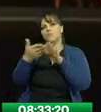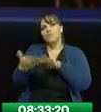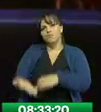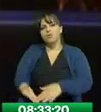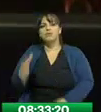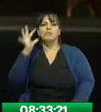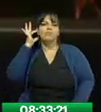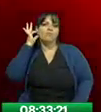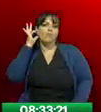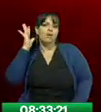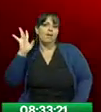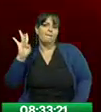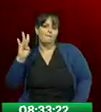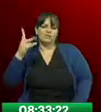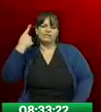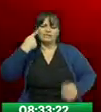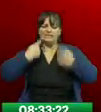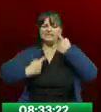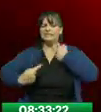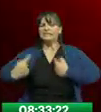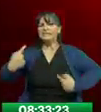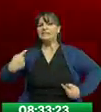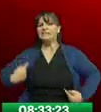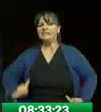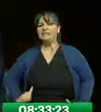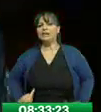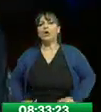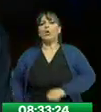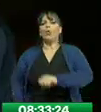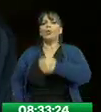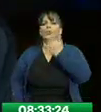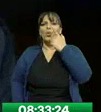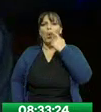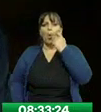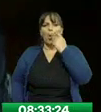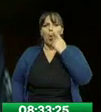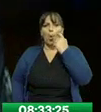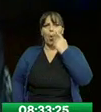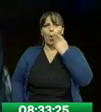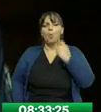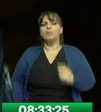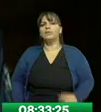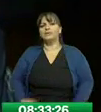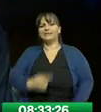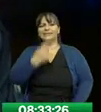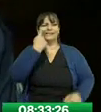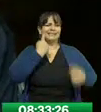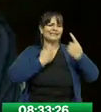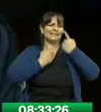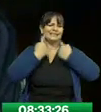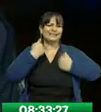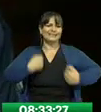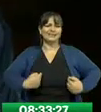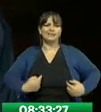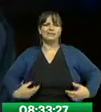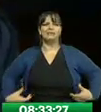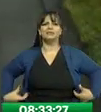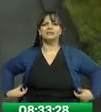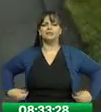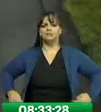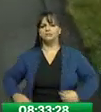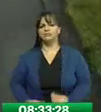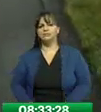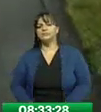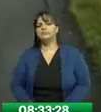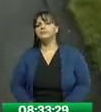ella resultó herida, al igual que un ocupante del camión. No tenemos la certeza si la persona lesionada es conductor o no. En